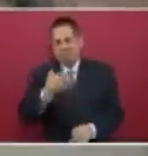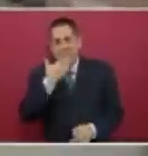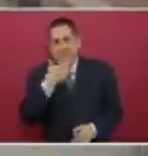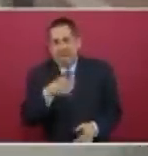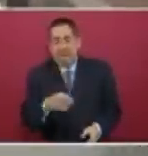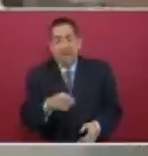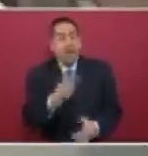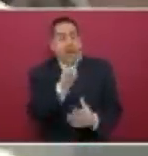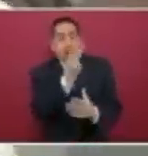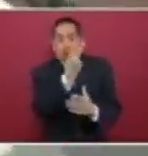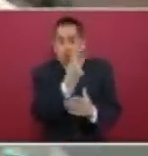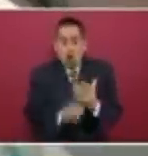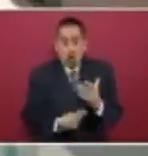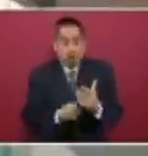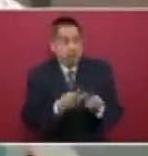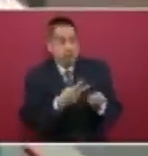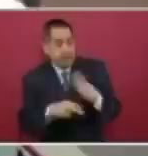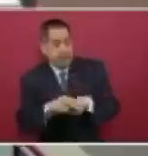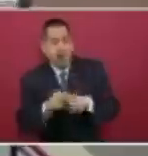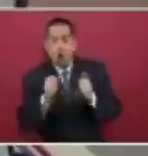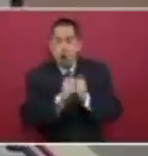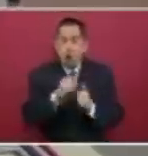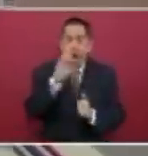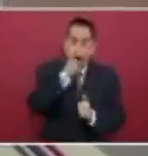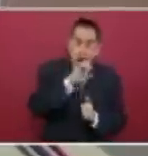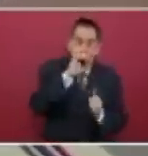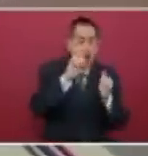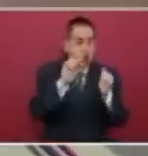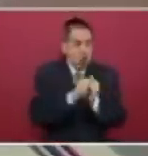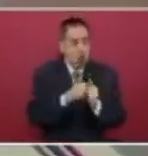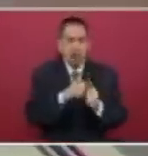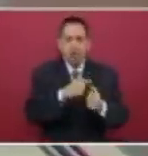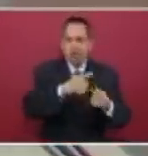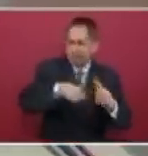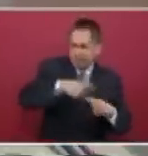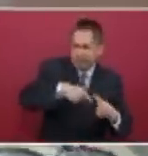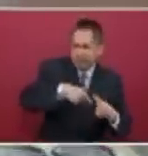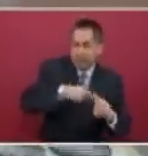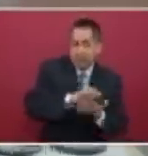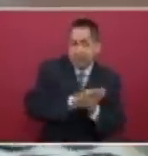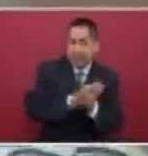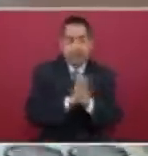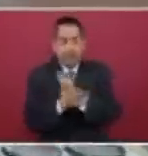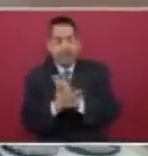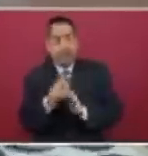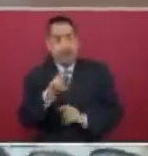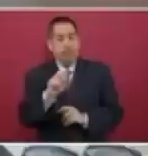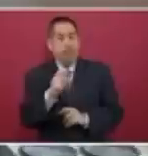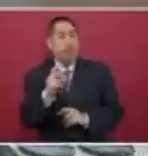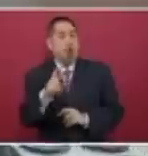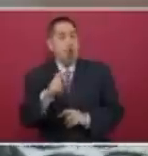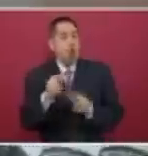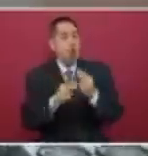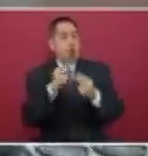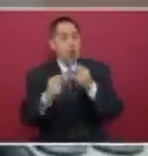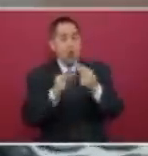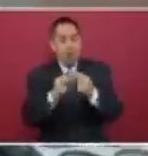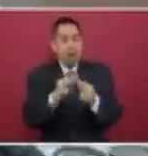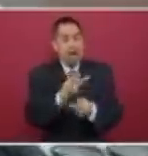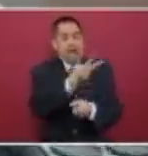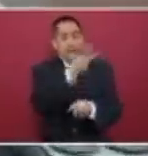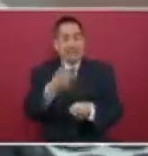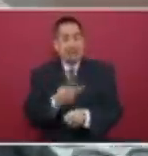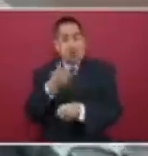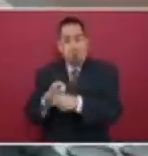al utilizar la energía calórica de los gases de la combustión para producir vapor que alimenta a una segunda turbina